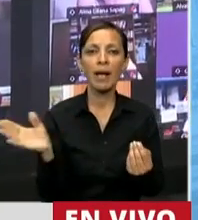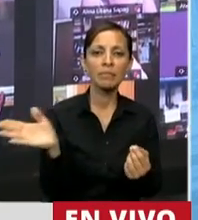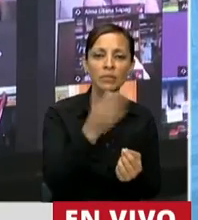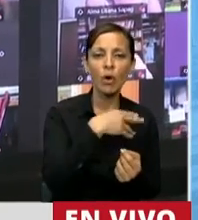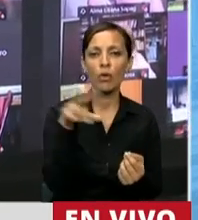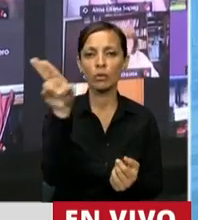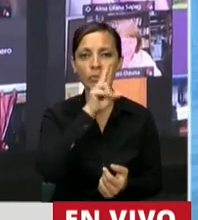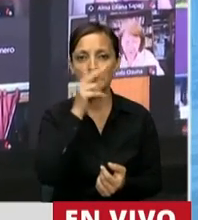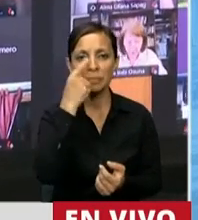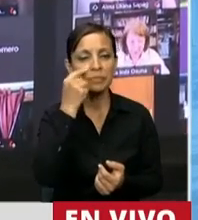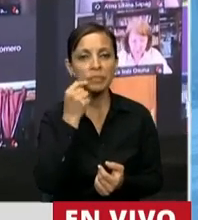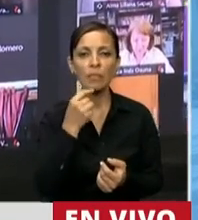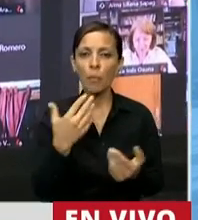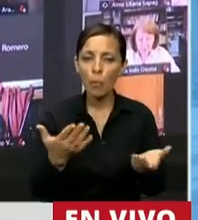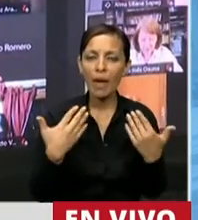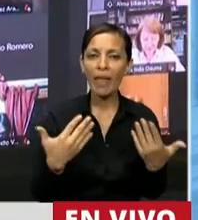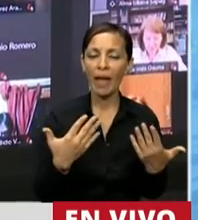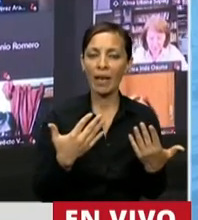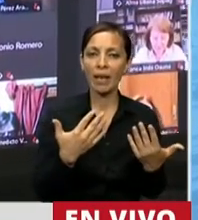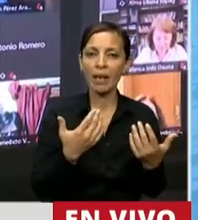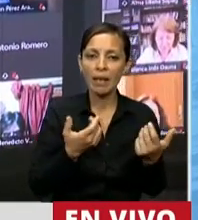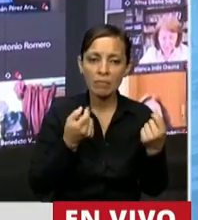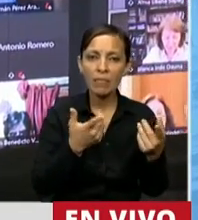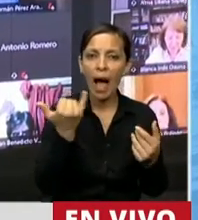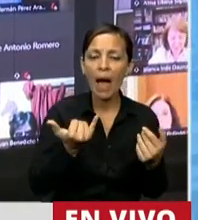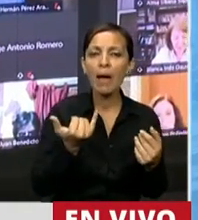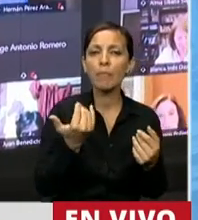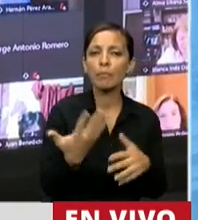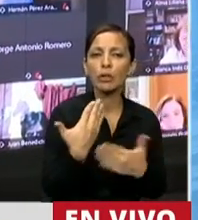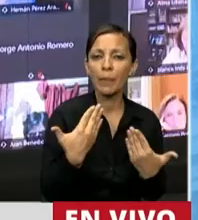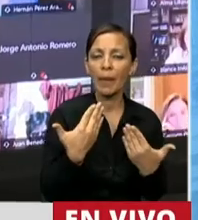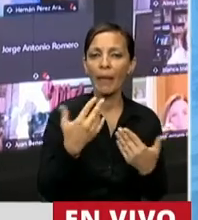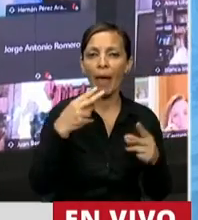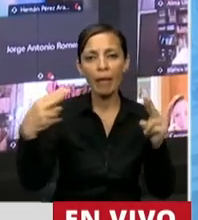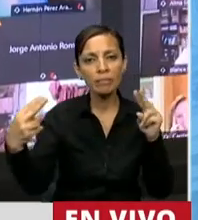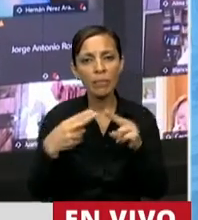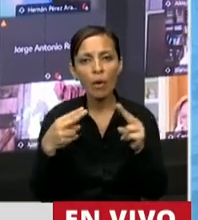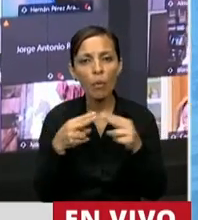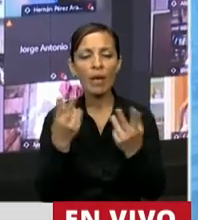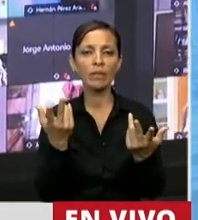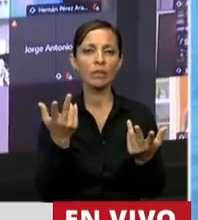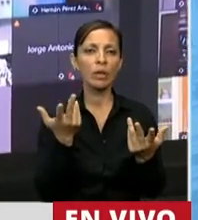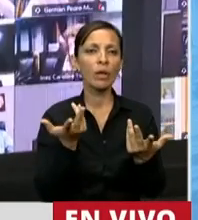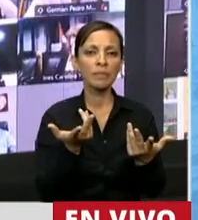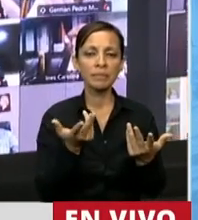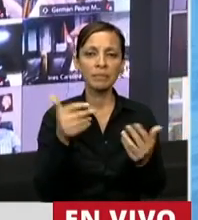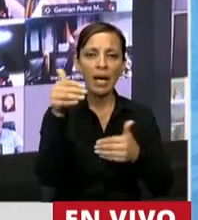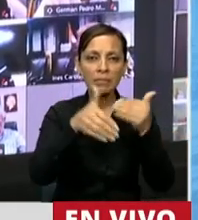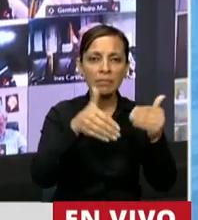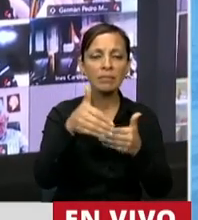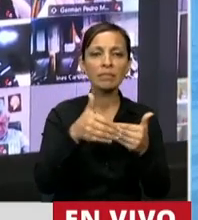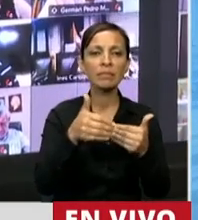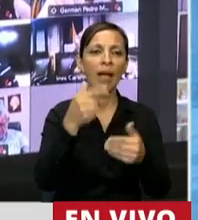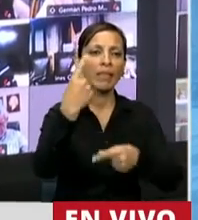todas puedan tener esa posibilidad de un encuentro en lo que hace a